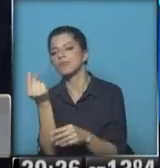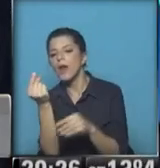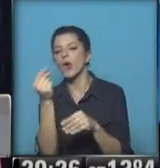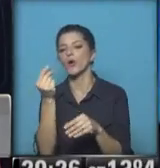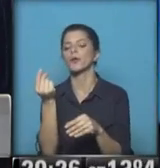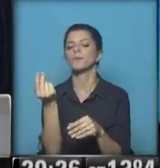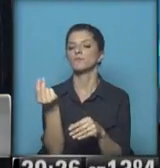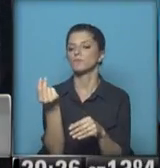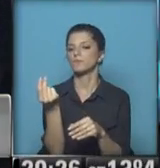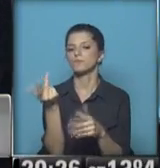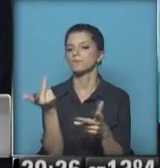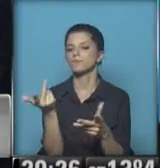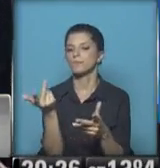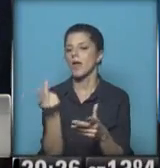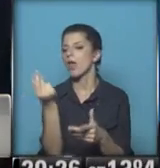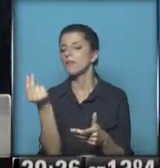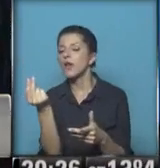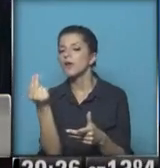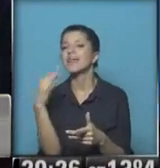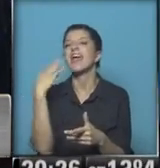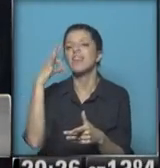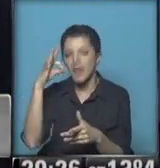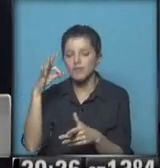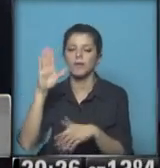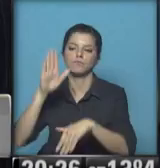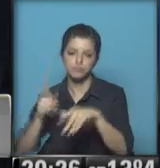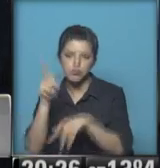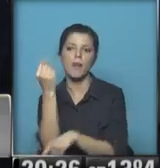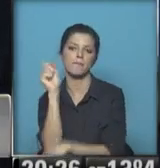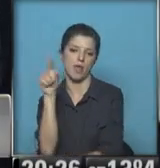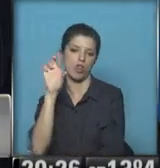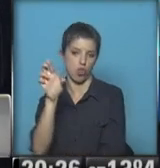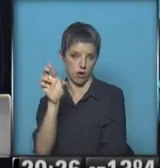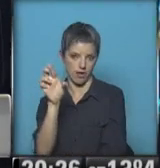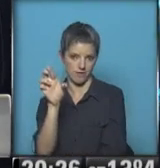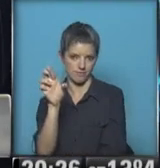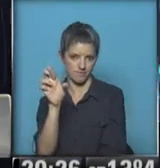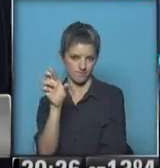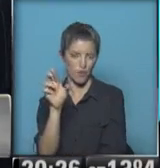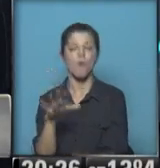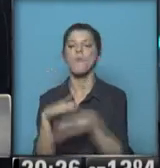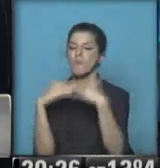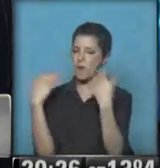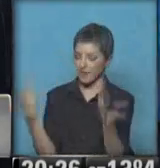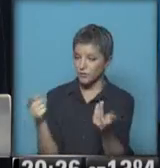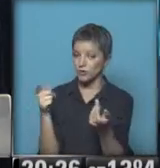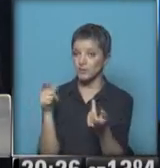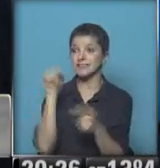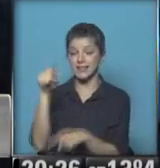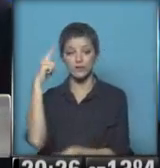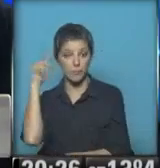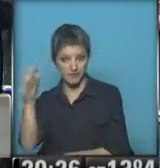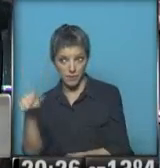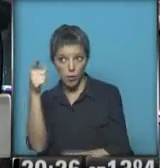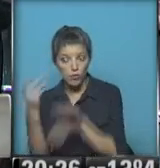valor que que debería llegar el dólar por eso junto con el salto del dólar blue